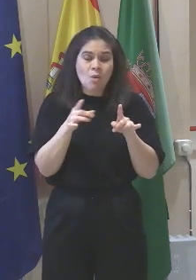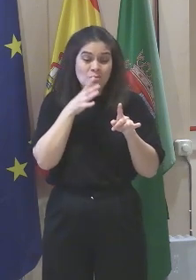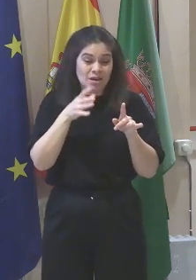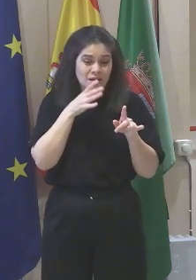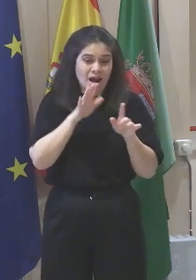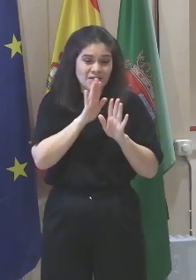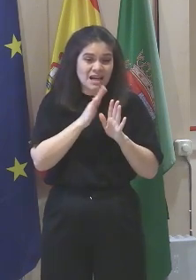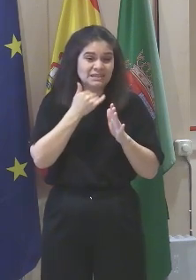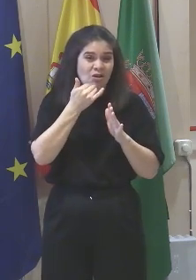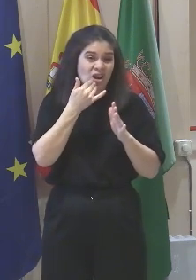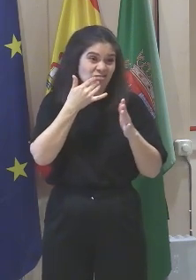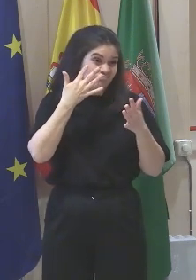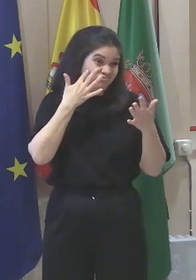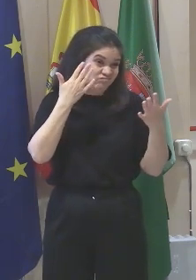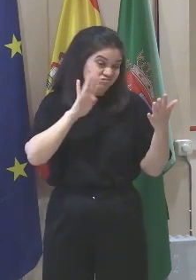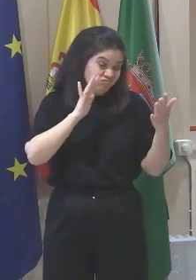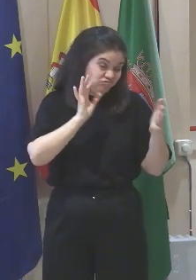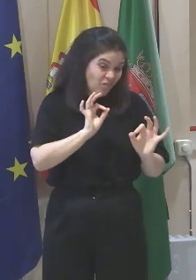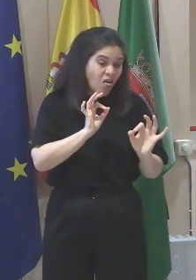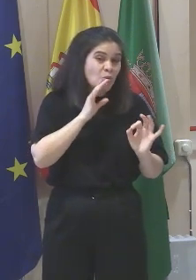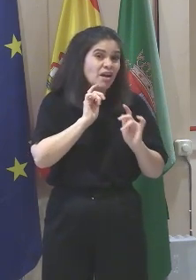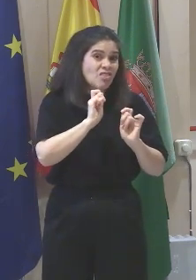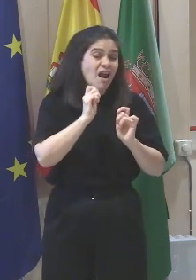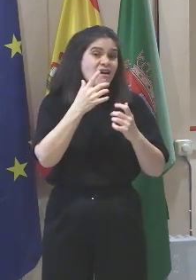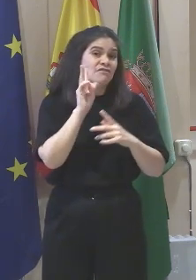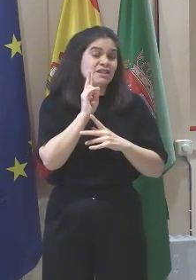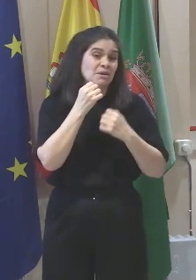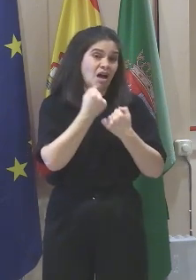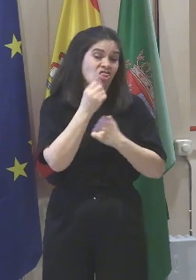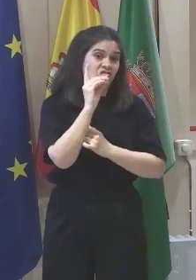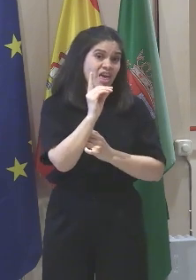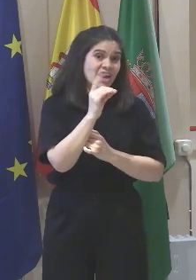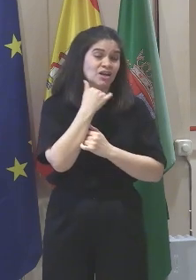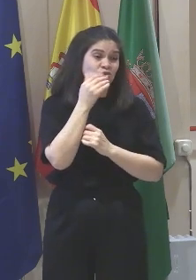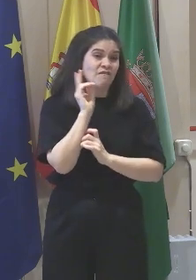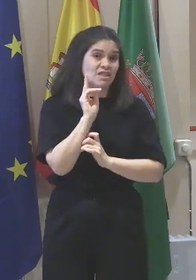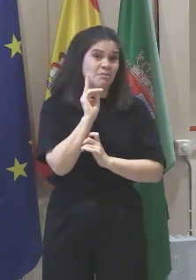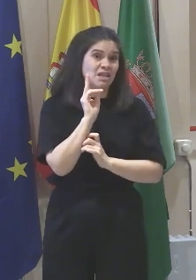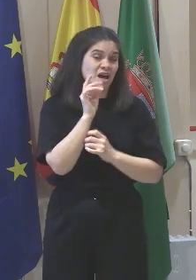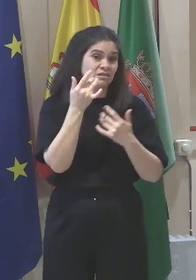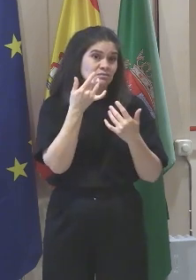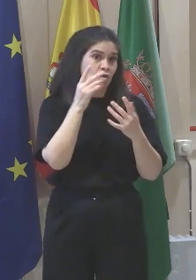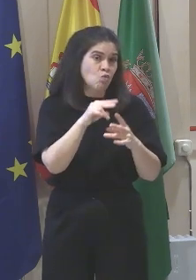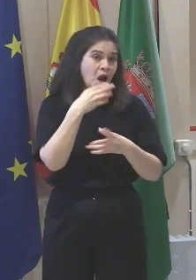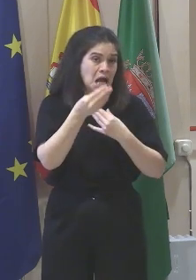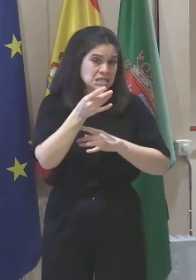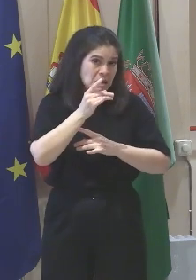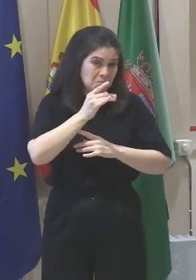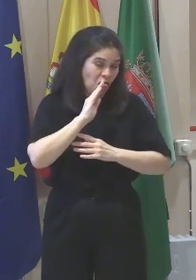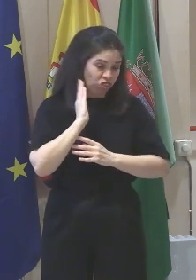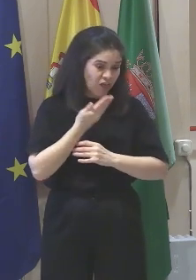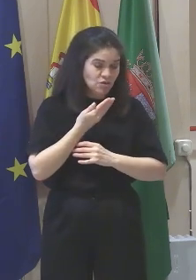inocuo que realmente dar vitamina D, que es una vitamina que es inmunomoduladora, nunca va a hacer mal y por lo tanto en